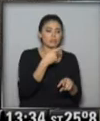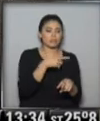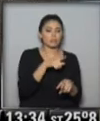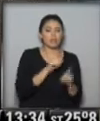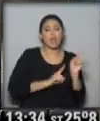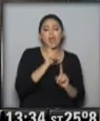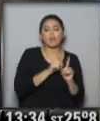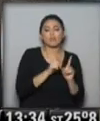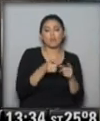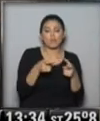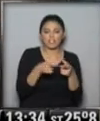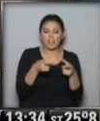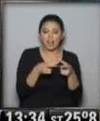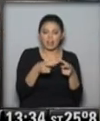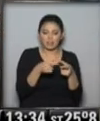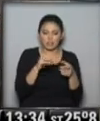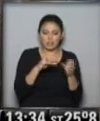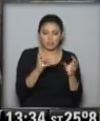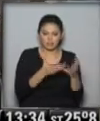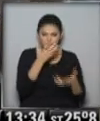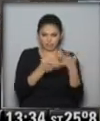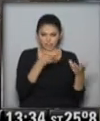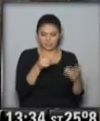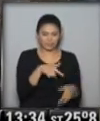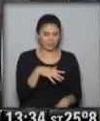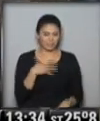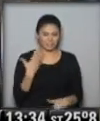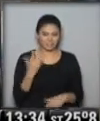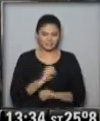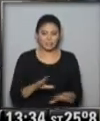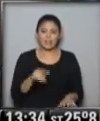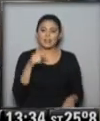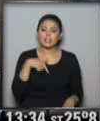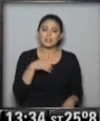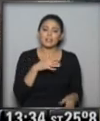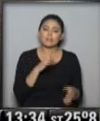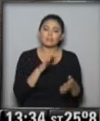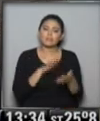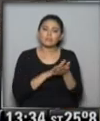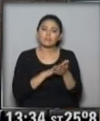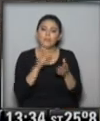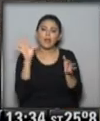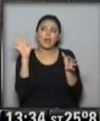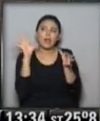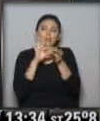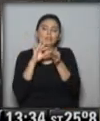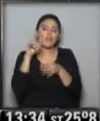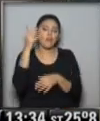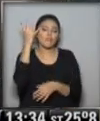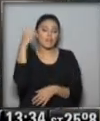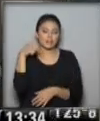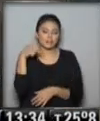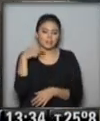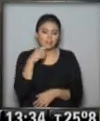algunos han quemado el carnet realmente es un escándalo y creo que está vinculado también con la desgracia porque yo pensaba el caso de